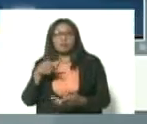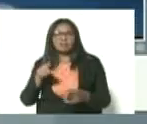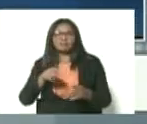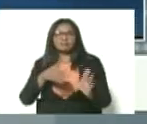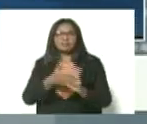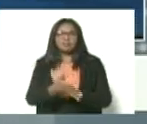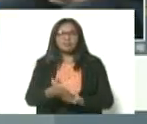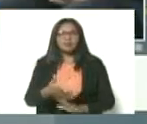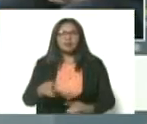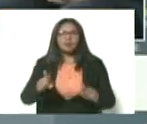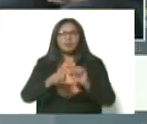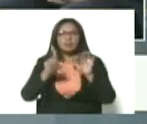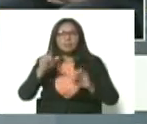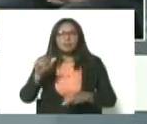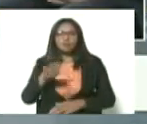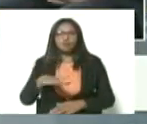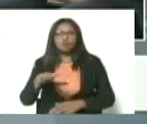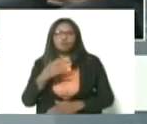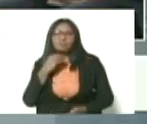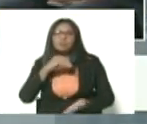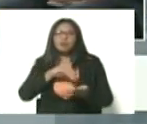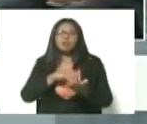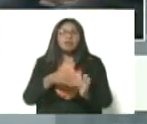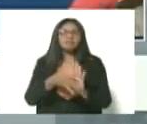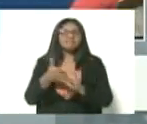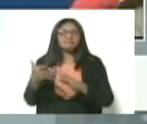donde establecía